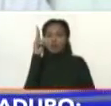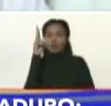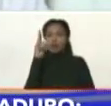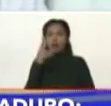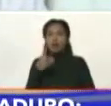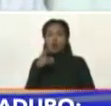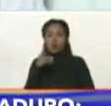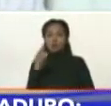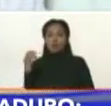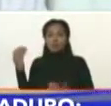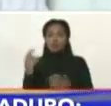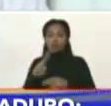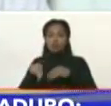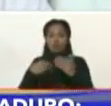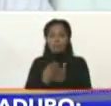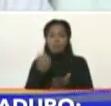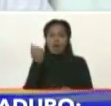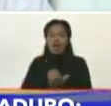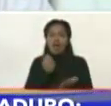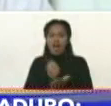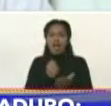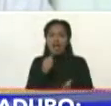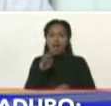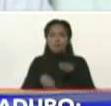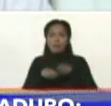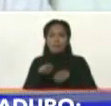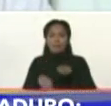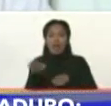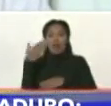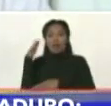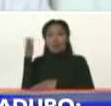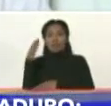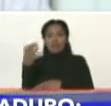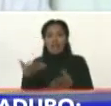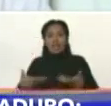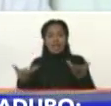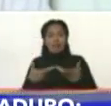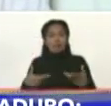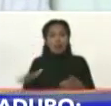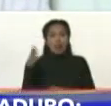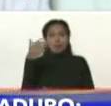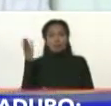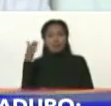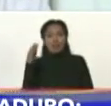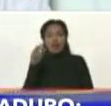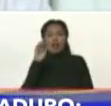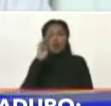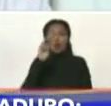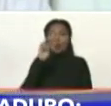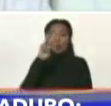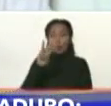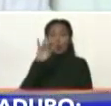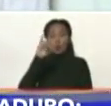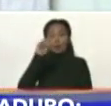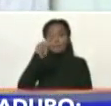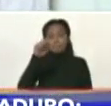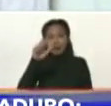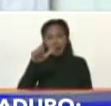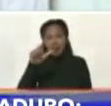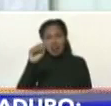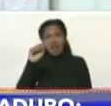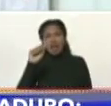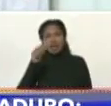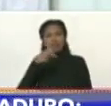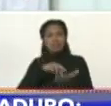y tumbar al piso y pisotear la bandera, quemar la bandera huipala. Esta bandera huipala que